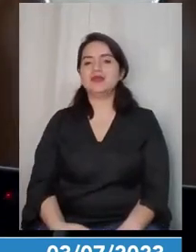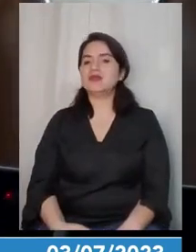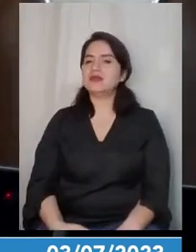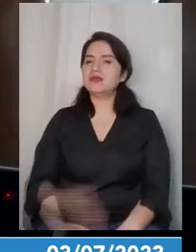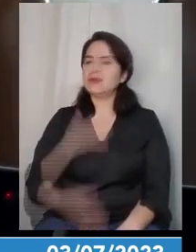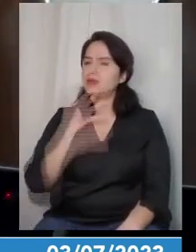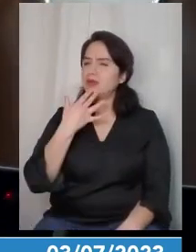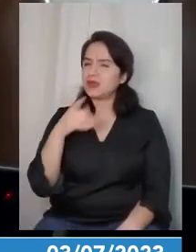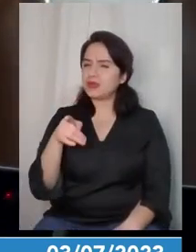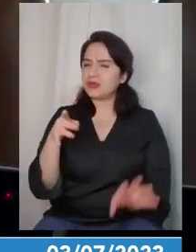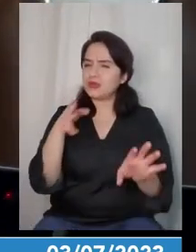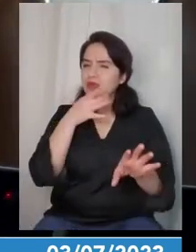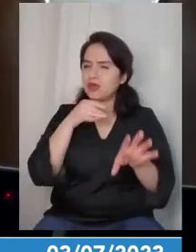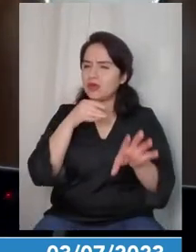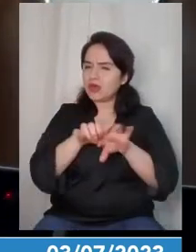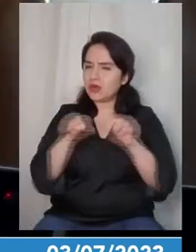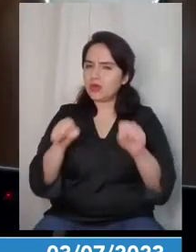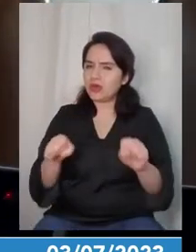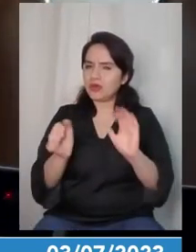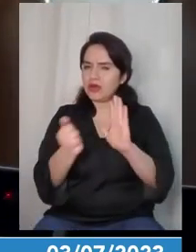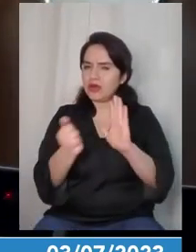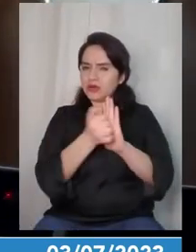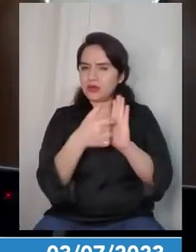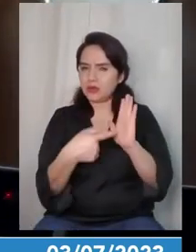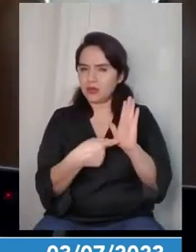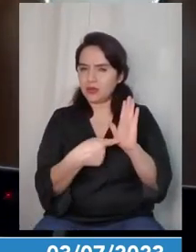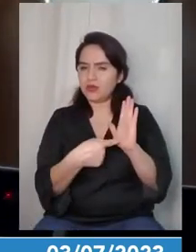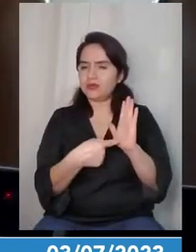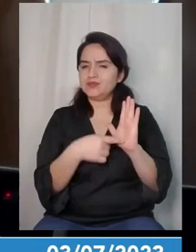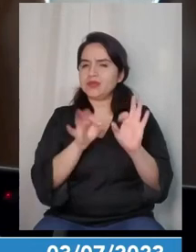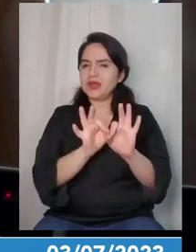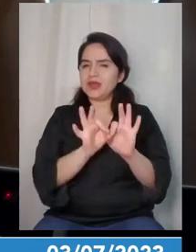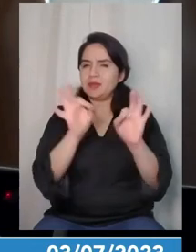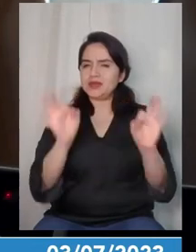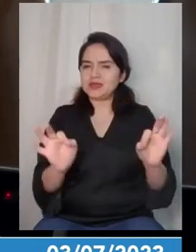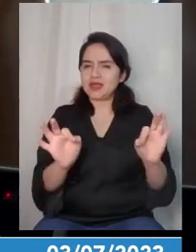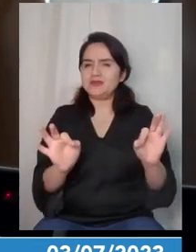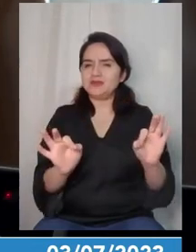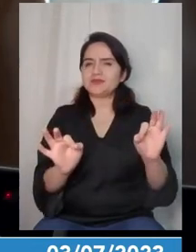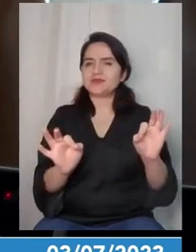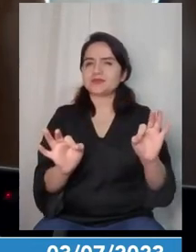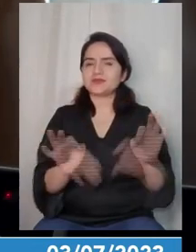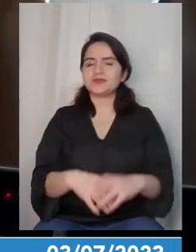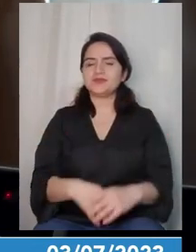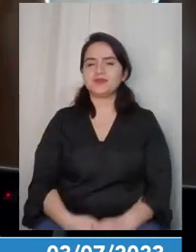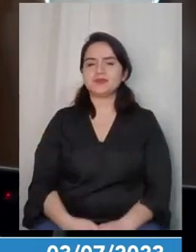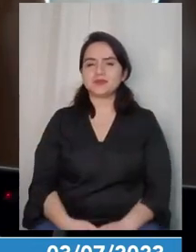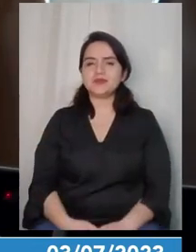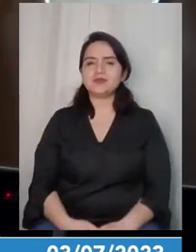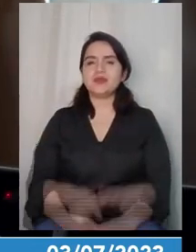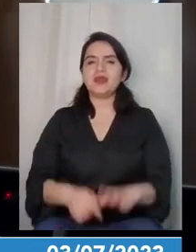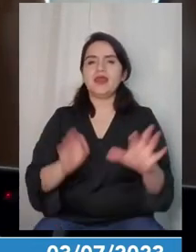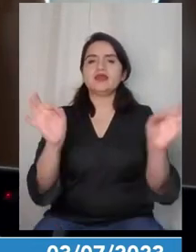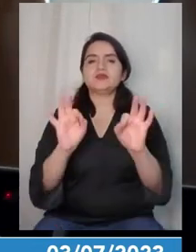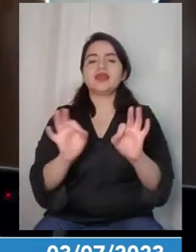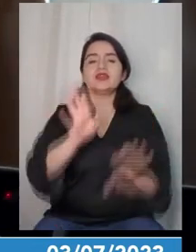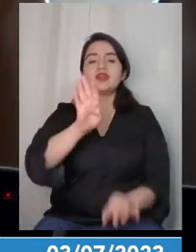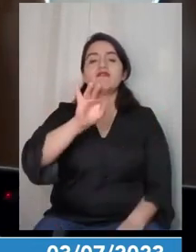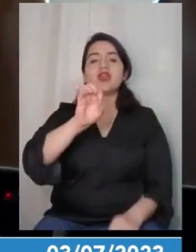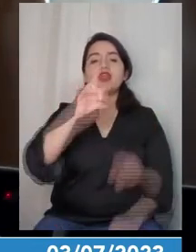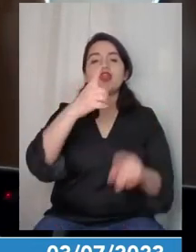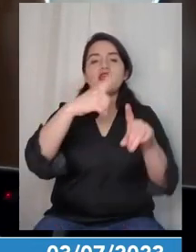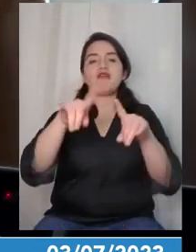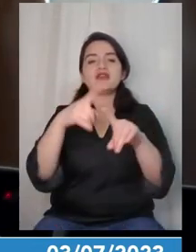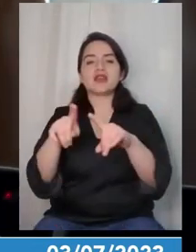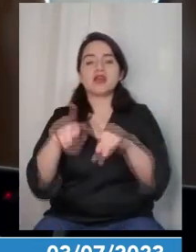este artículo, sobre todo ahí en la parte que está leyendo la explicación del tema de la biodiversidad. ¿Se podría profundizar